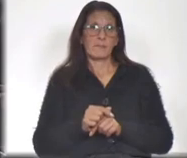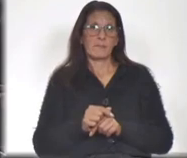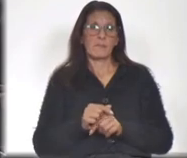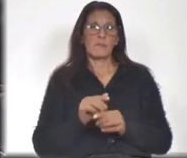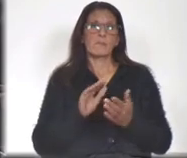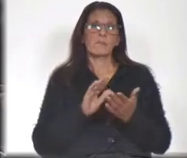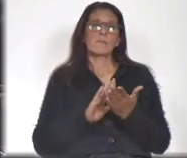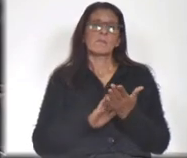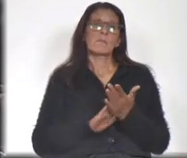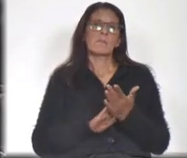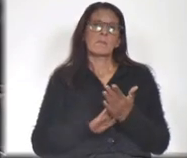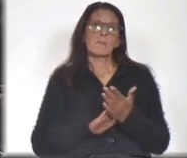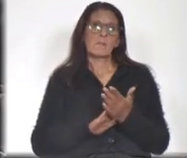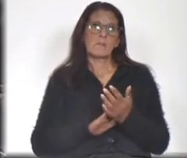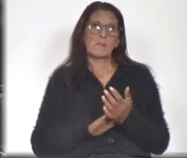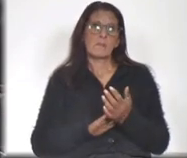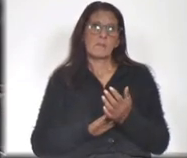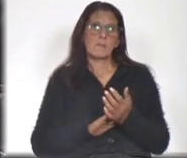respecto a que,